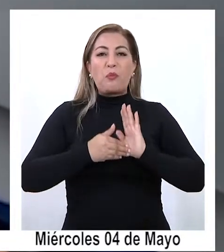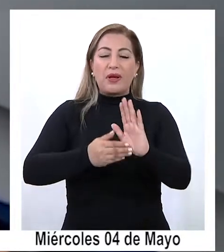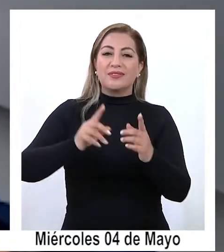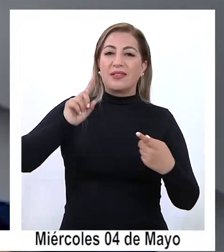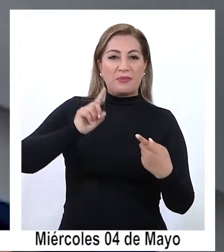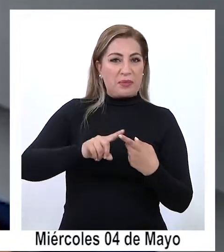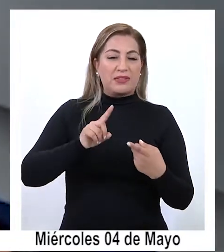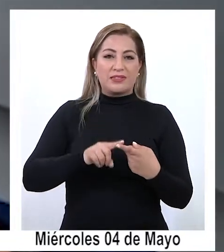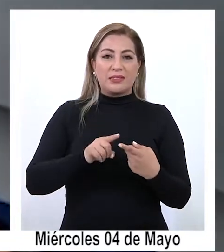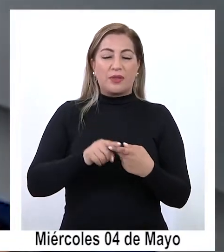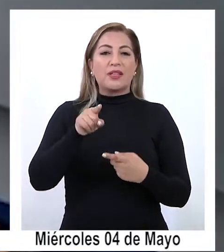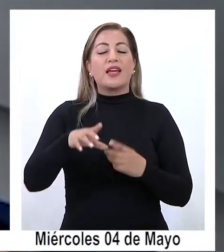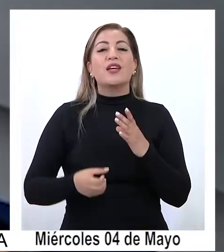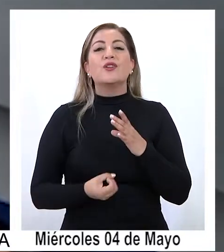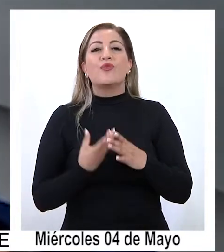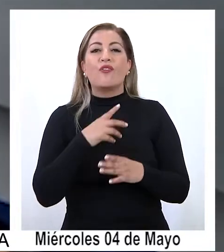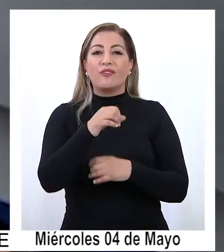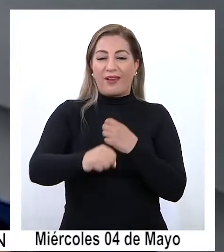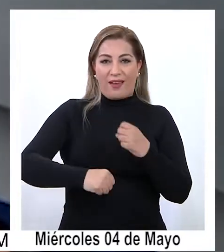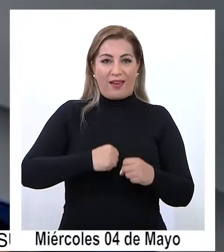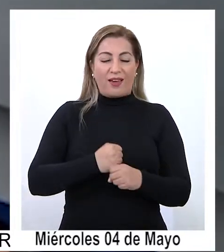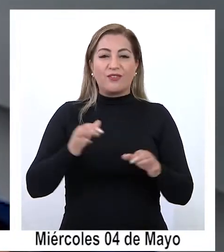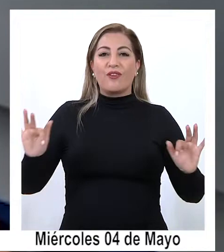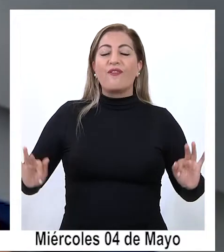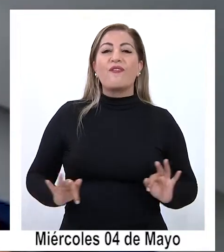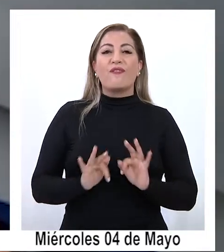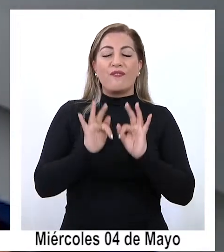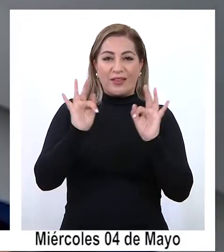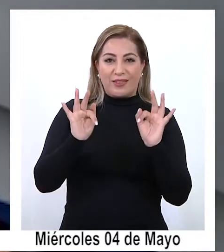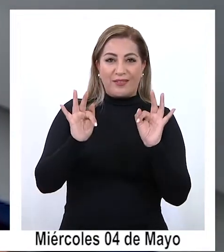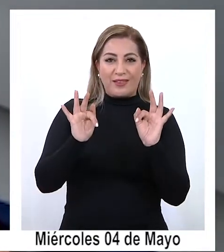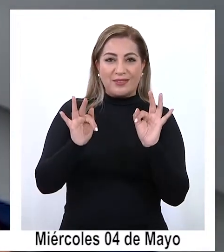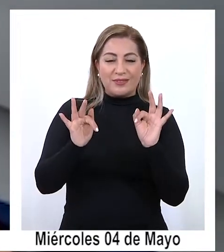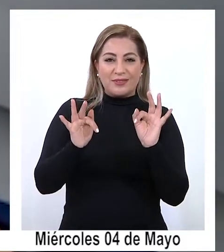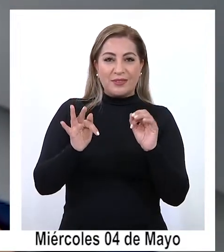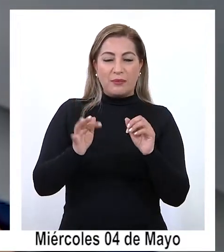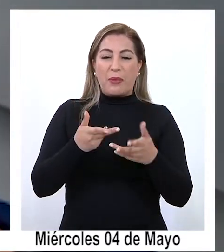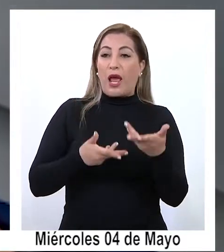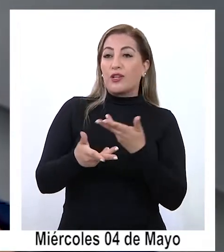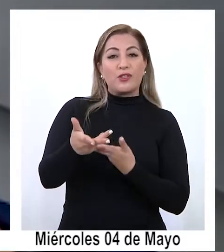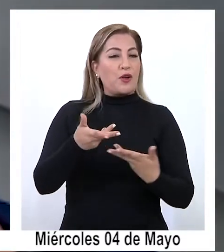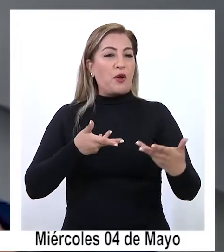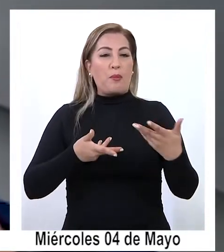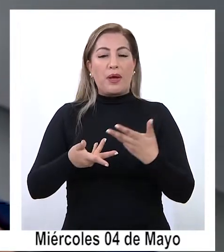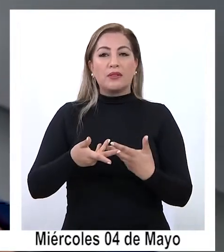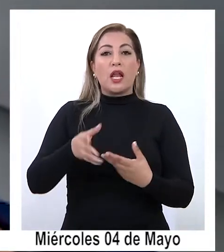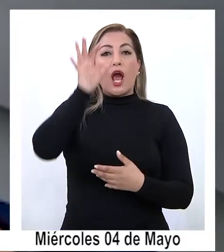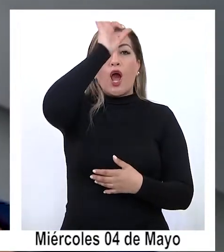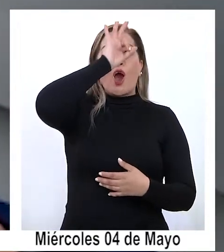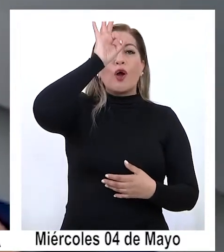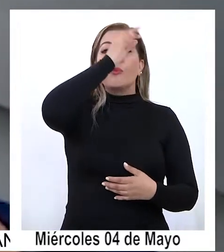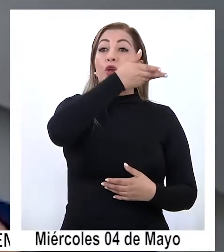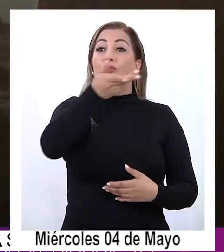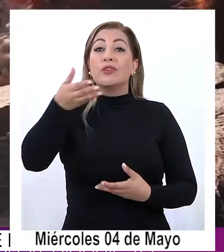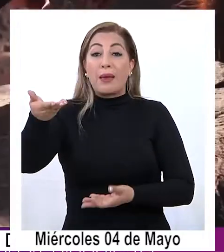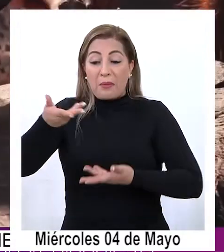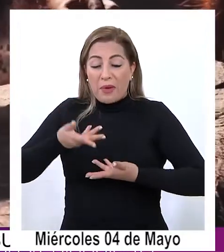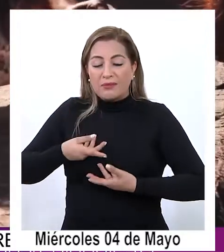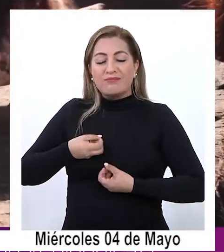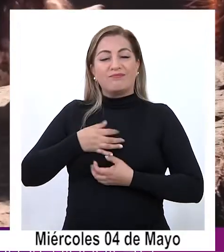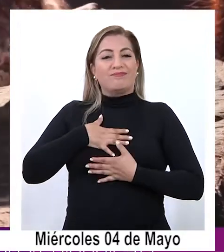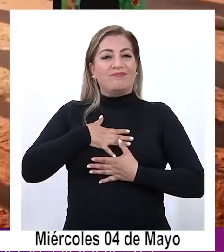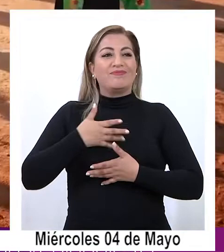y participando, yo creo, este nuevo año en festivales para poder compartir la visión con los espectadores.